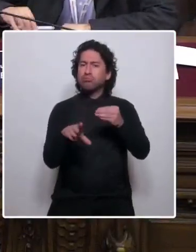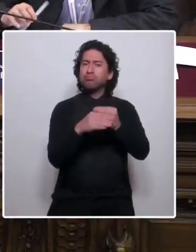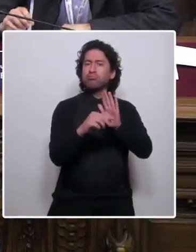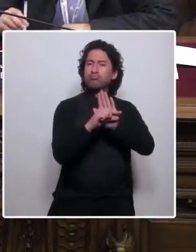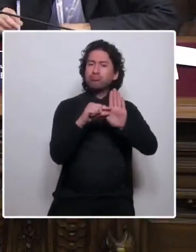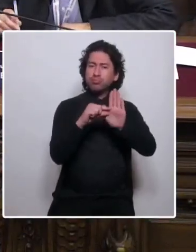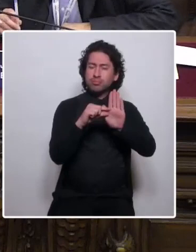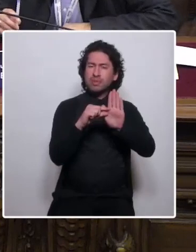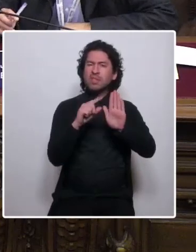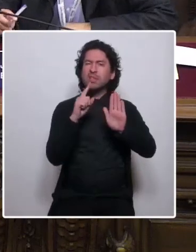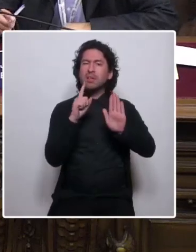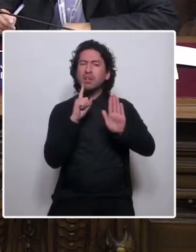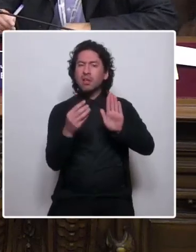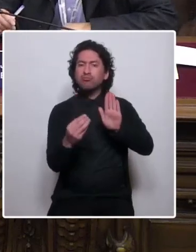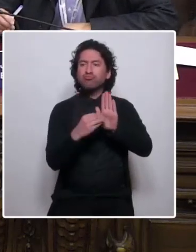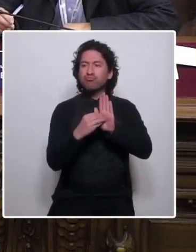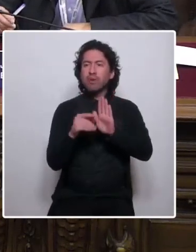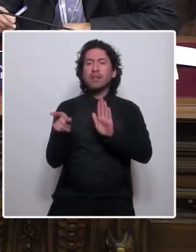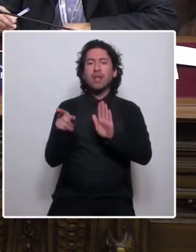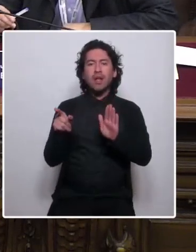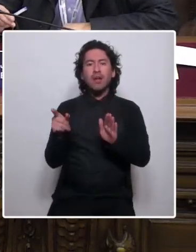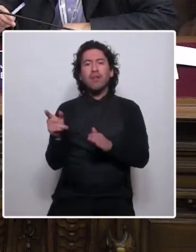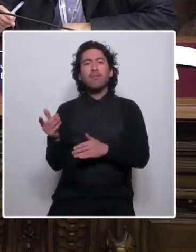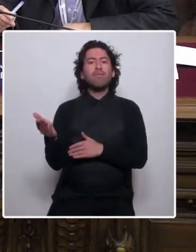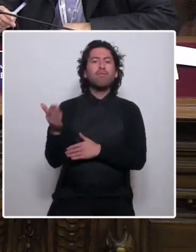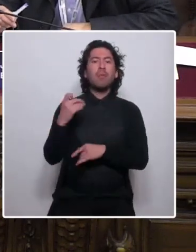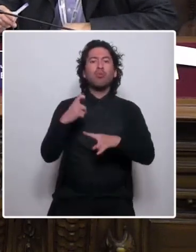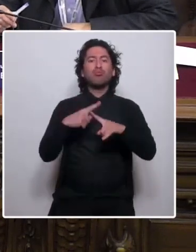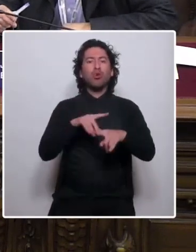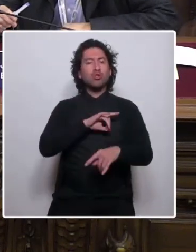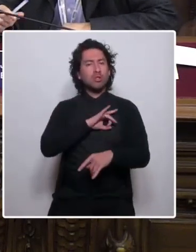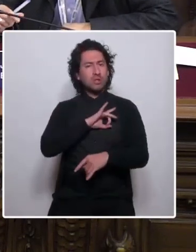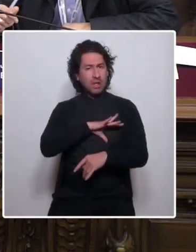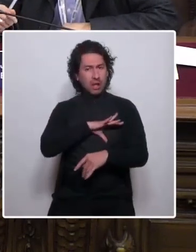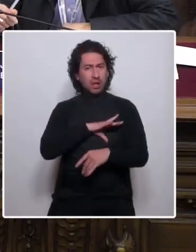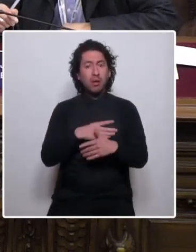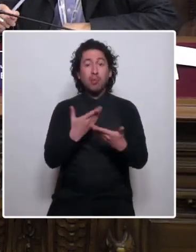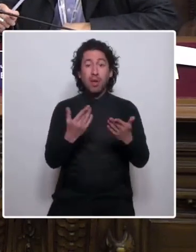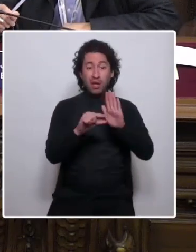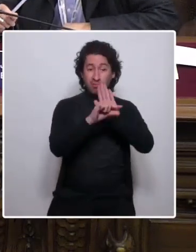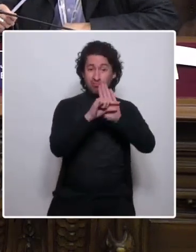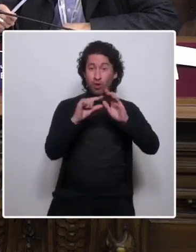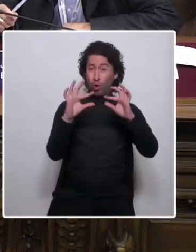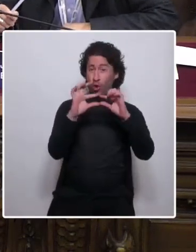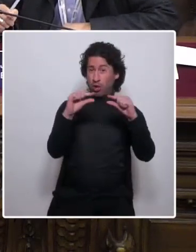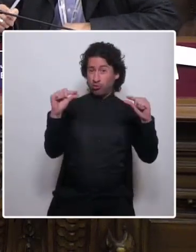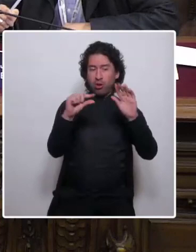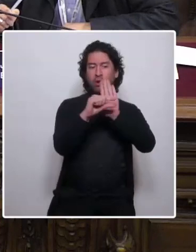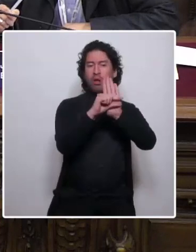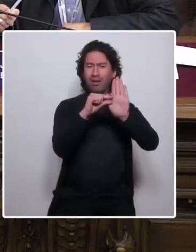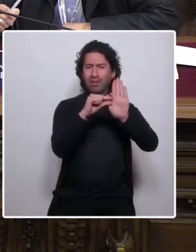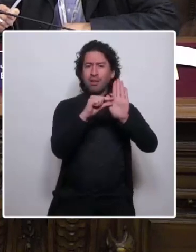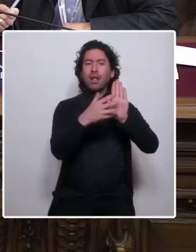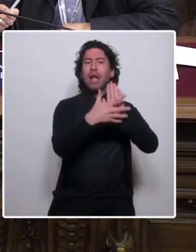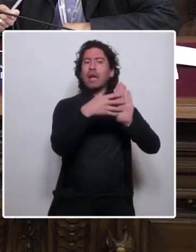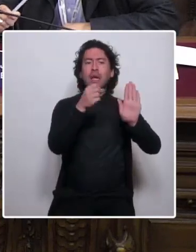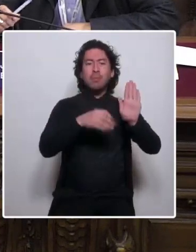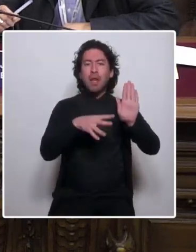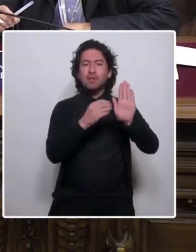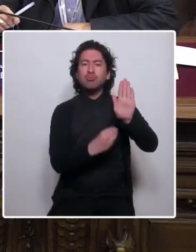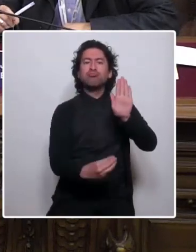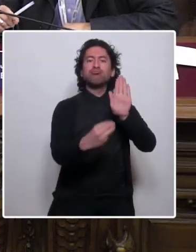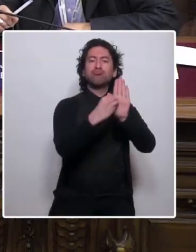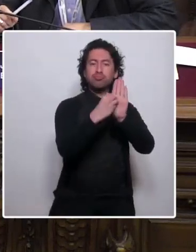formulada por Vamos por Chile para reemplazar una oración que estaba en la propuesta original y que se conserva